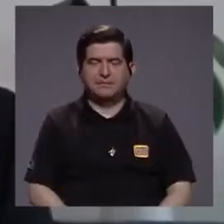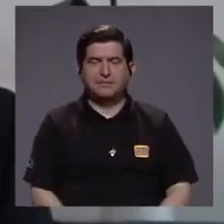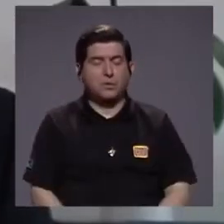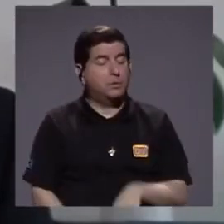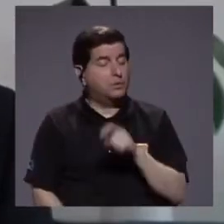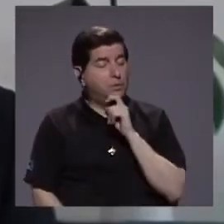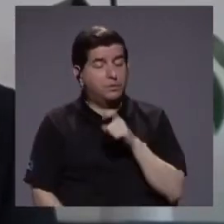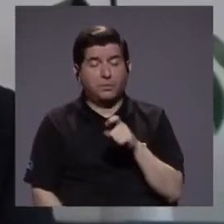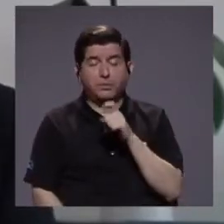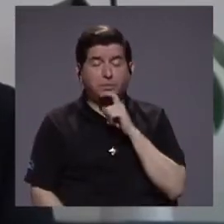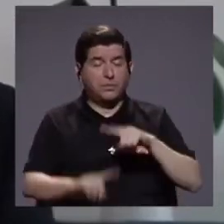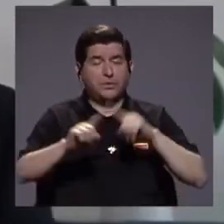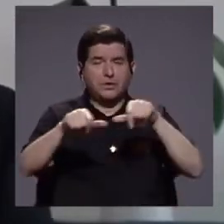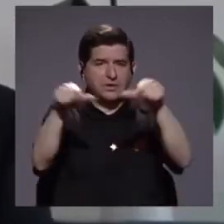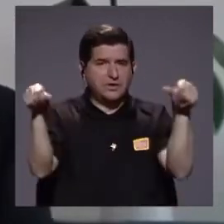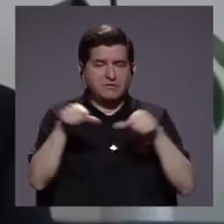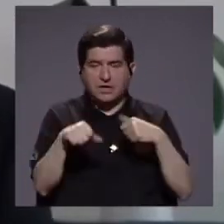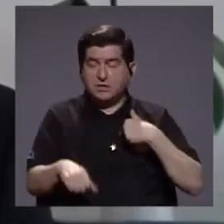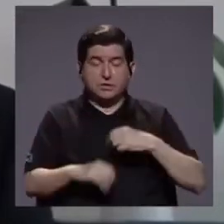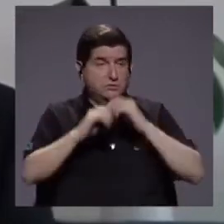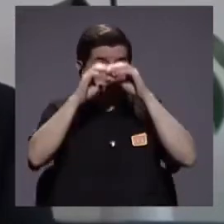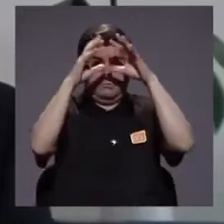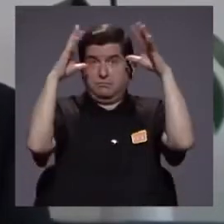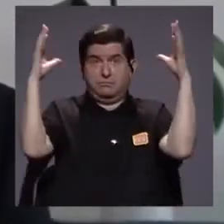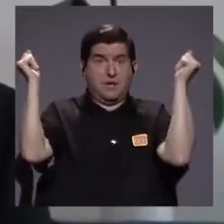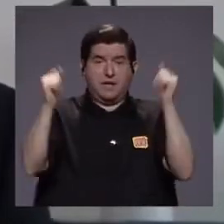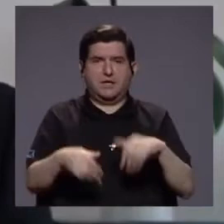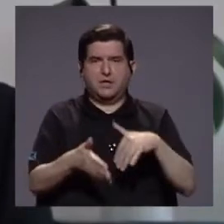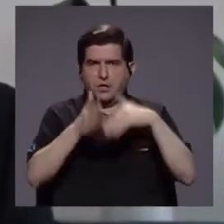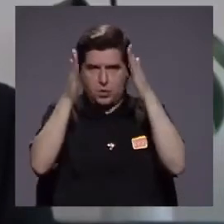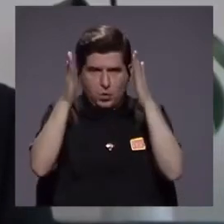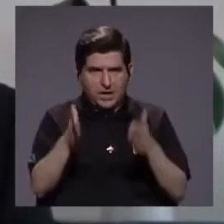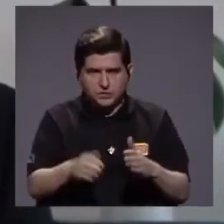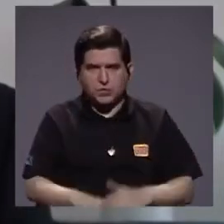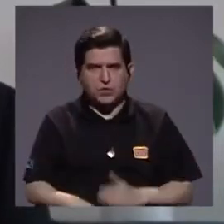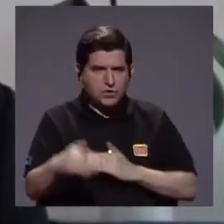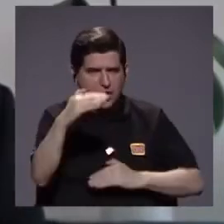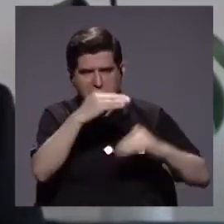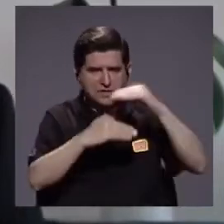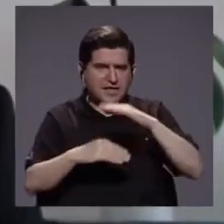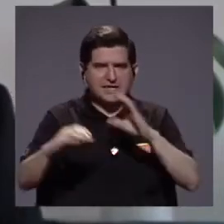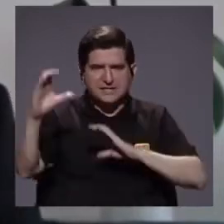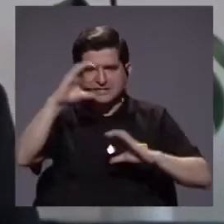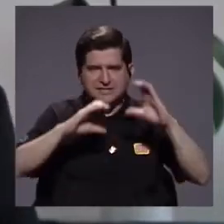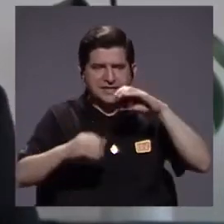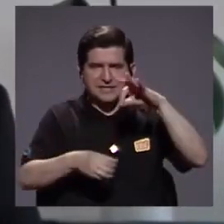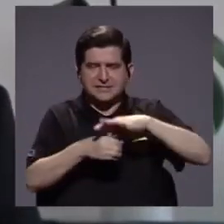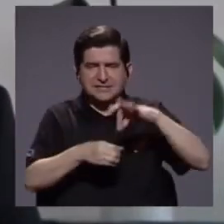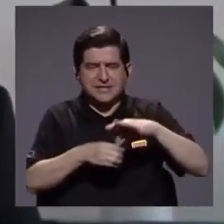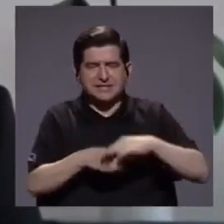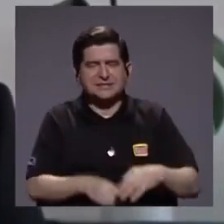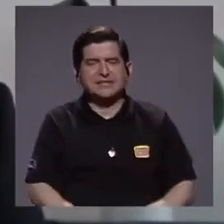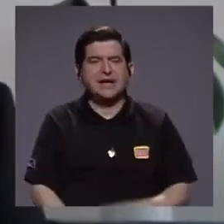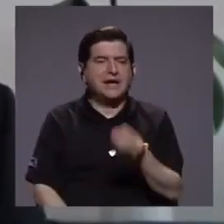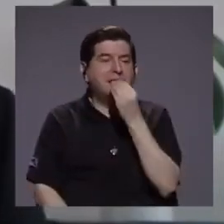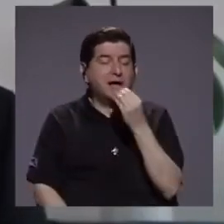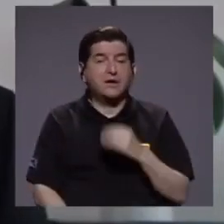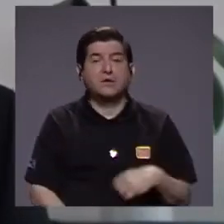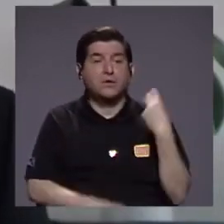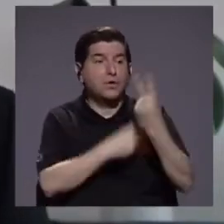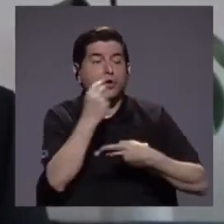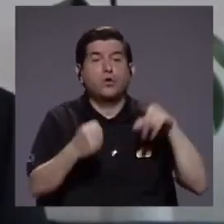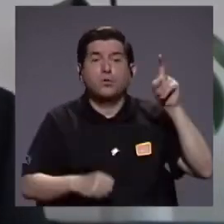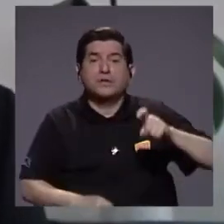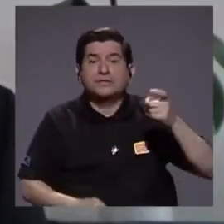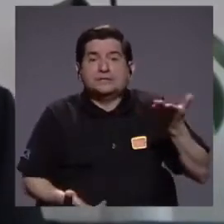sido difícil para muchas áreas. Yo no me imagino, digamos, un estudiante de la Facultad de Ciencias Agroalimentarias sin poder realizar las giras. Y por eso,